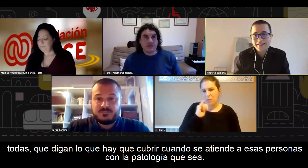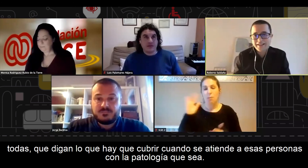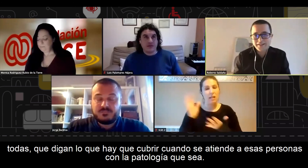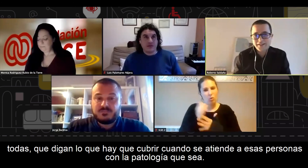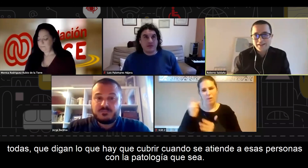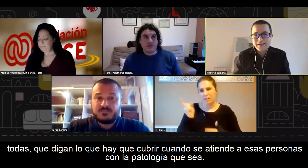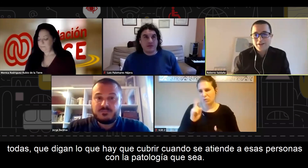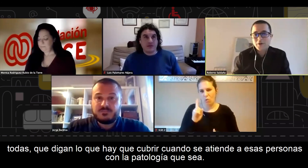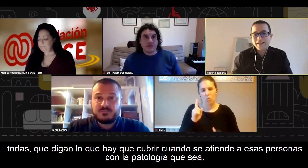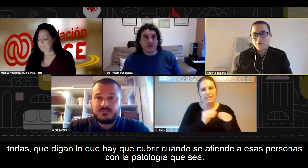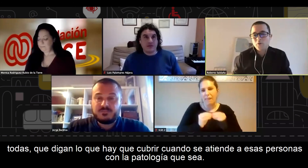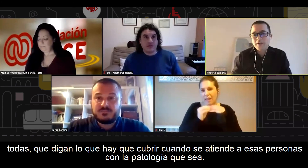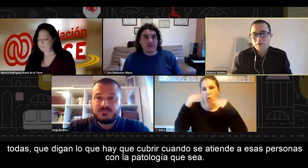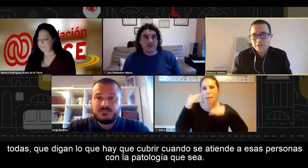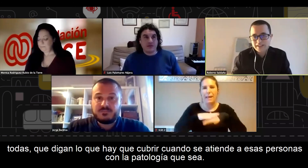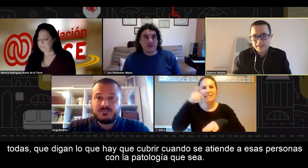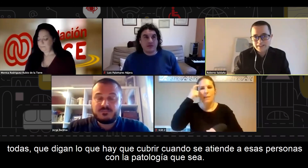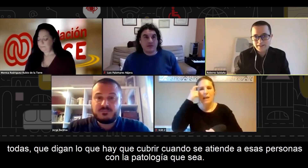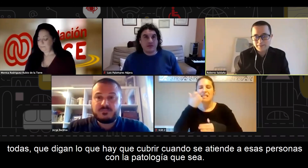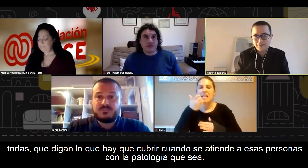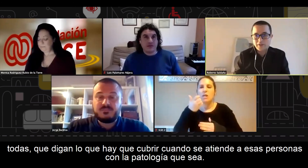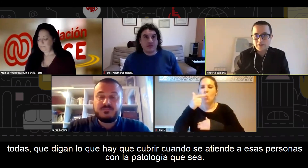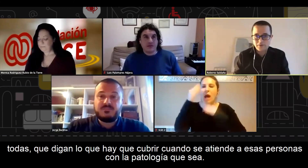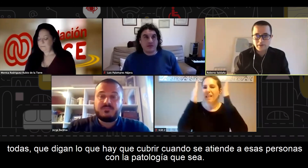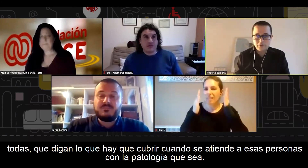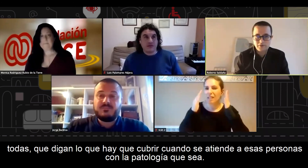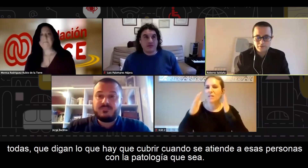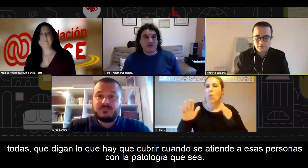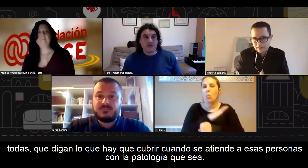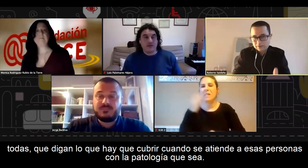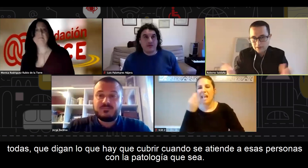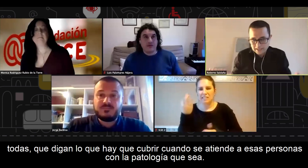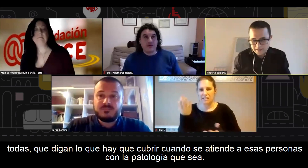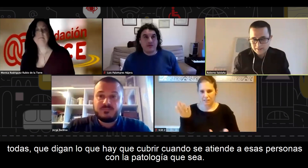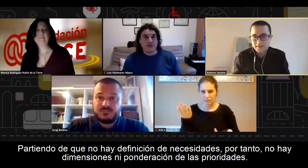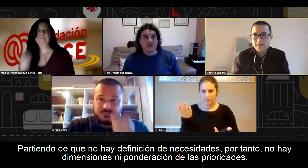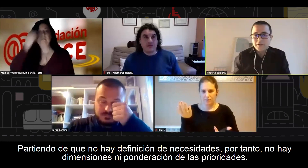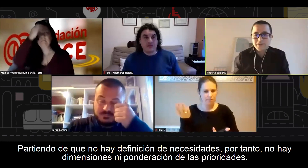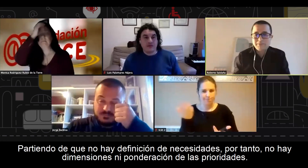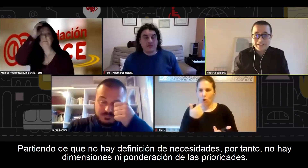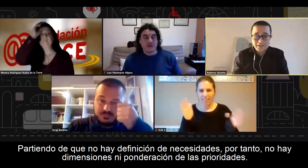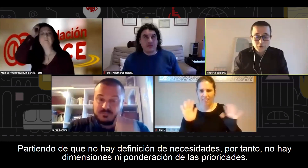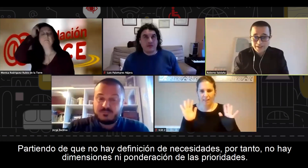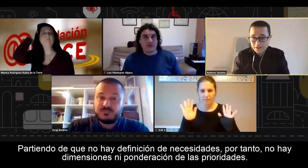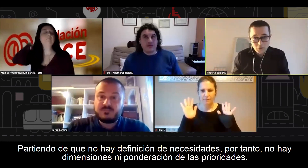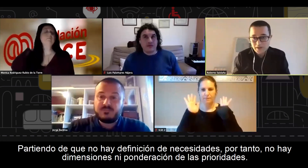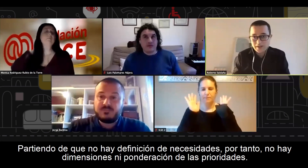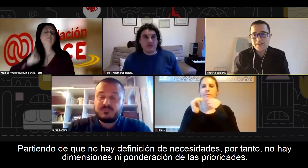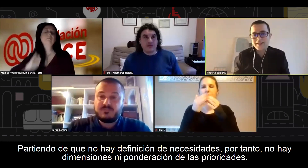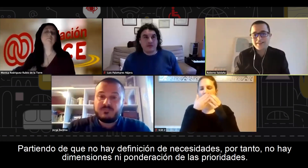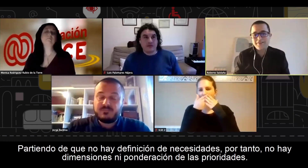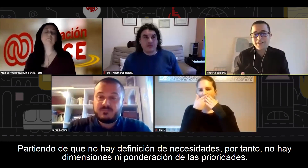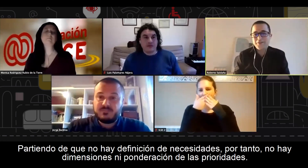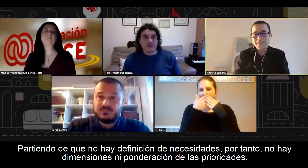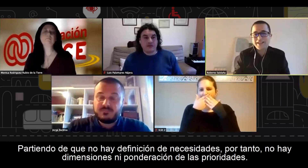digan qué es lo que hay que cubrir cuando se atienden a esas personas con la patología que sea. Entonces, partiendo de que no hay esa